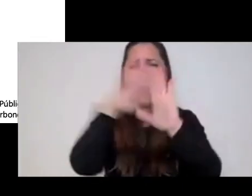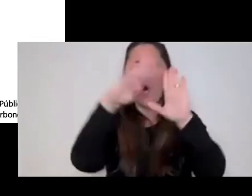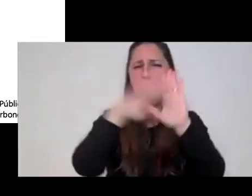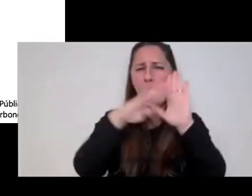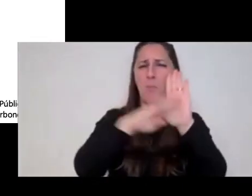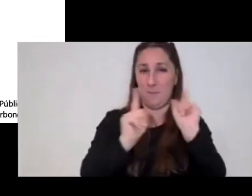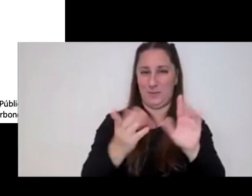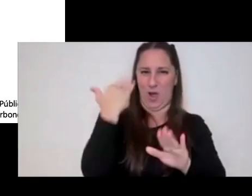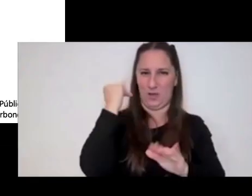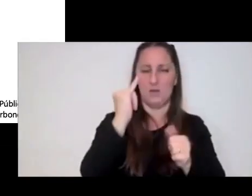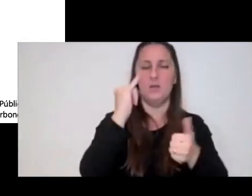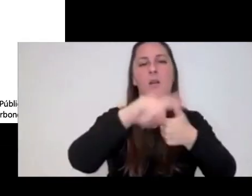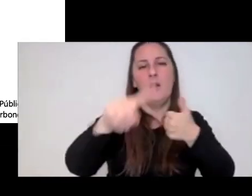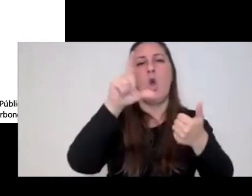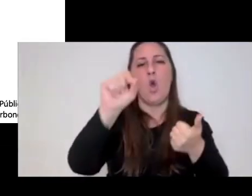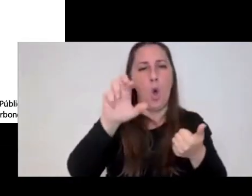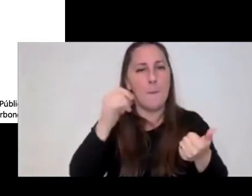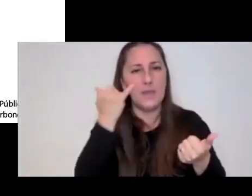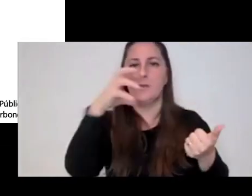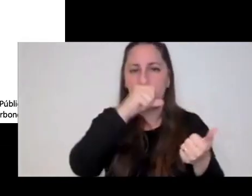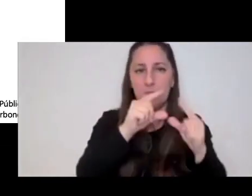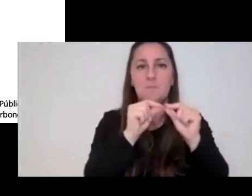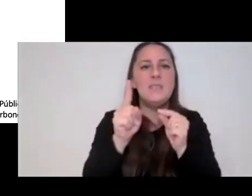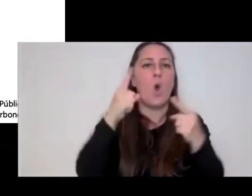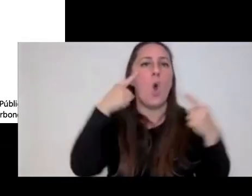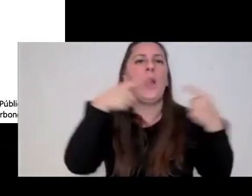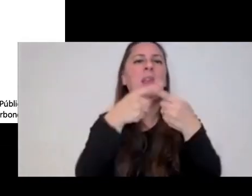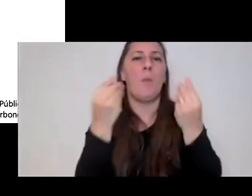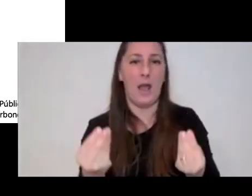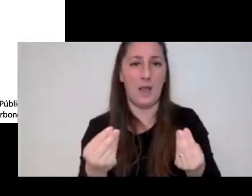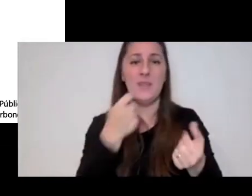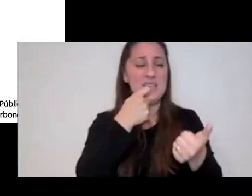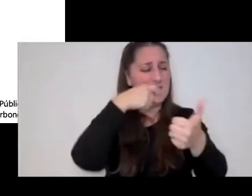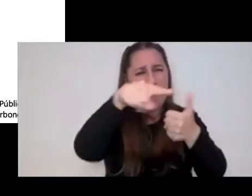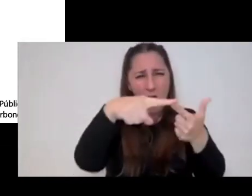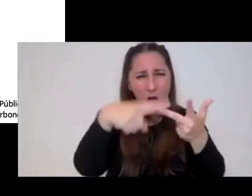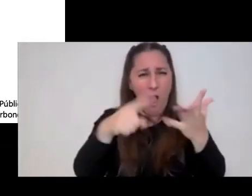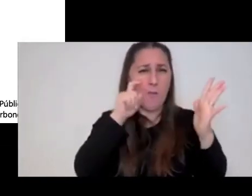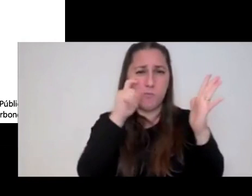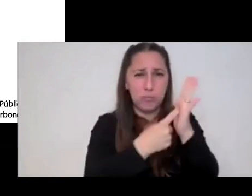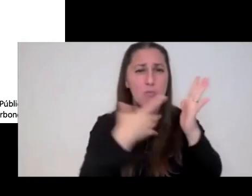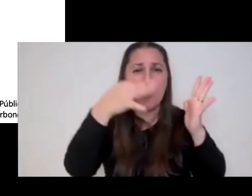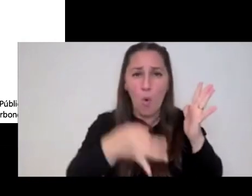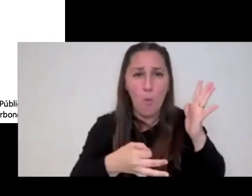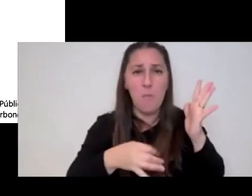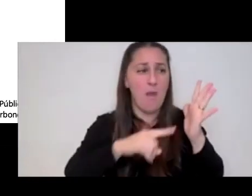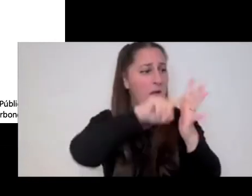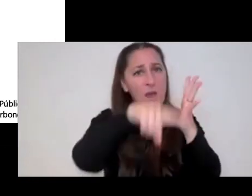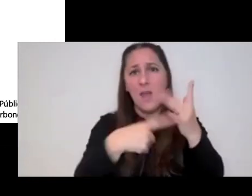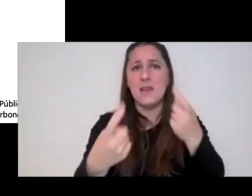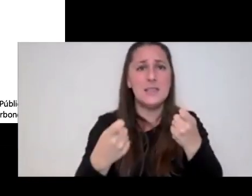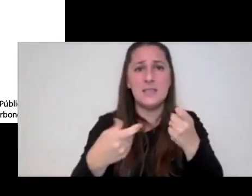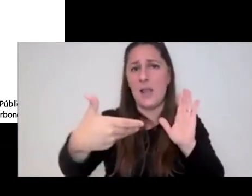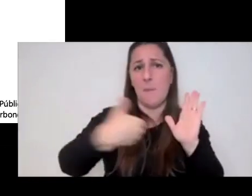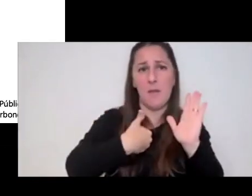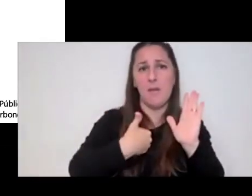tener el copy, tiene que utilizar el vehículo adecuado. Si usted no cumple con todo eso, no cumplió con los requisitos del régimen y entonces no va a